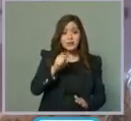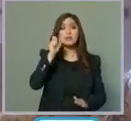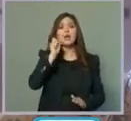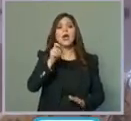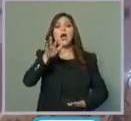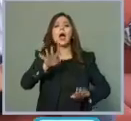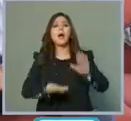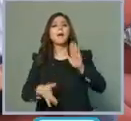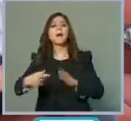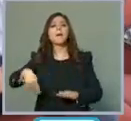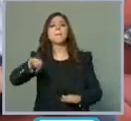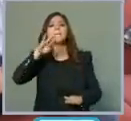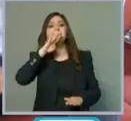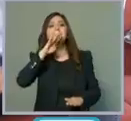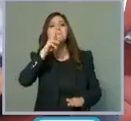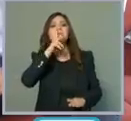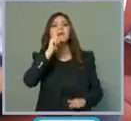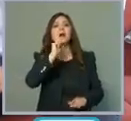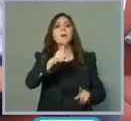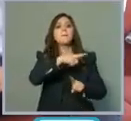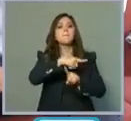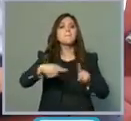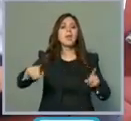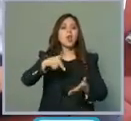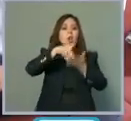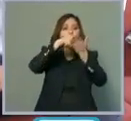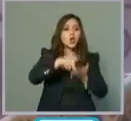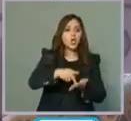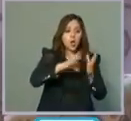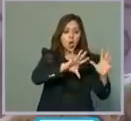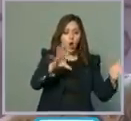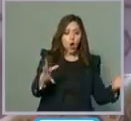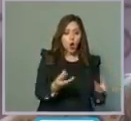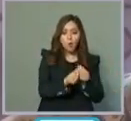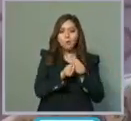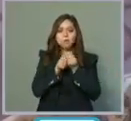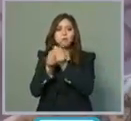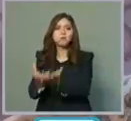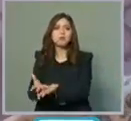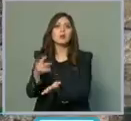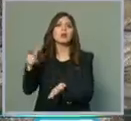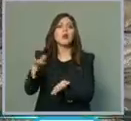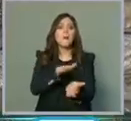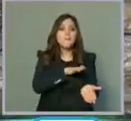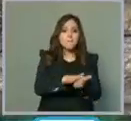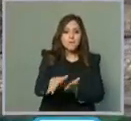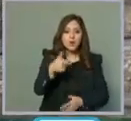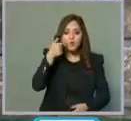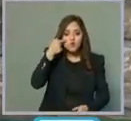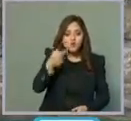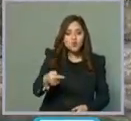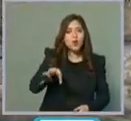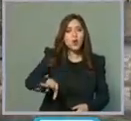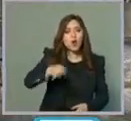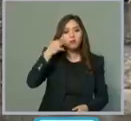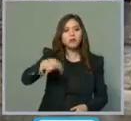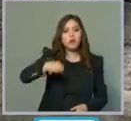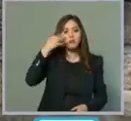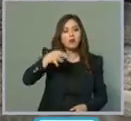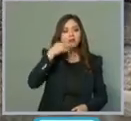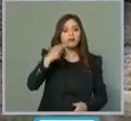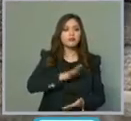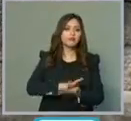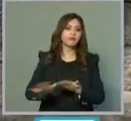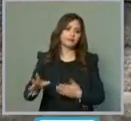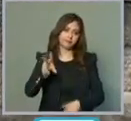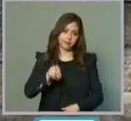también las mamás, es que me compré el medio kilito y entonces al niño se los ponen junto. ¿Cómo no se las va a comer si las tiene junto? No, y más en verano si no solo